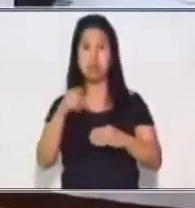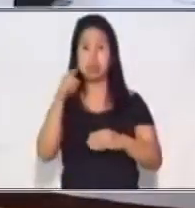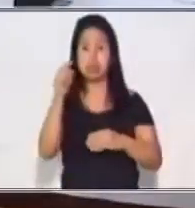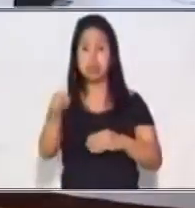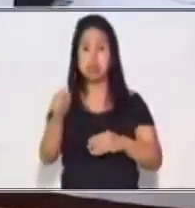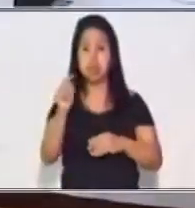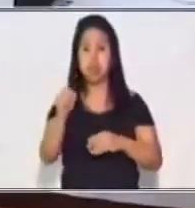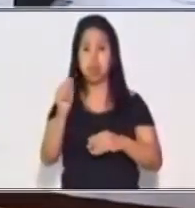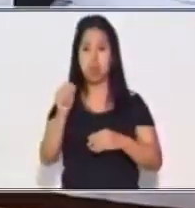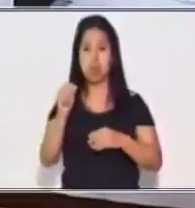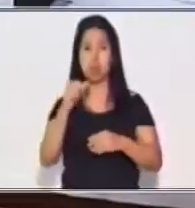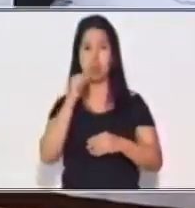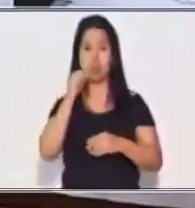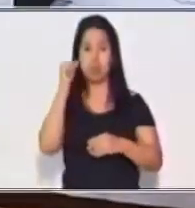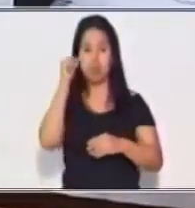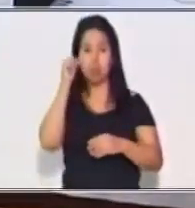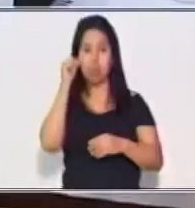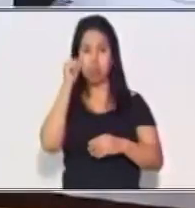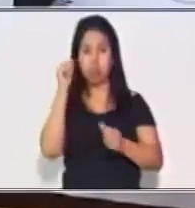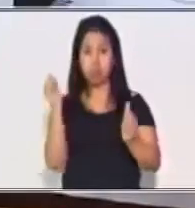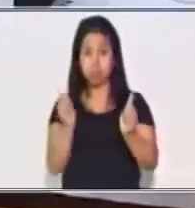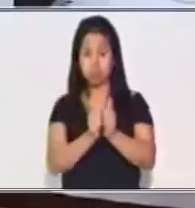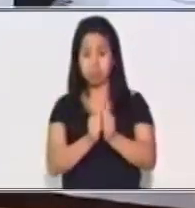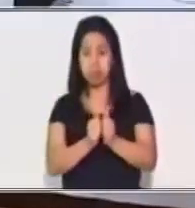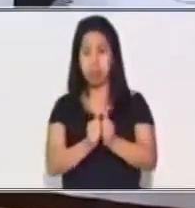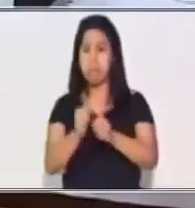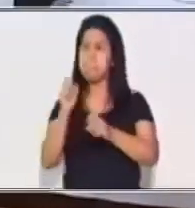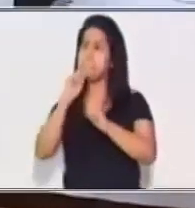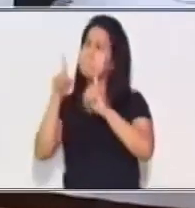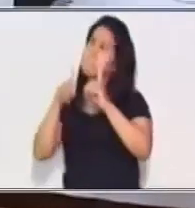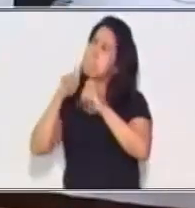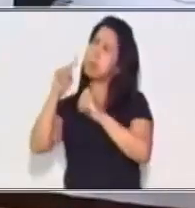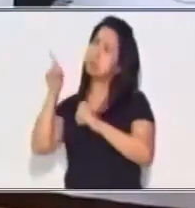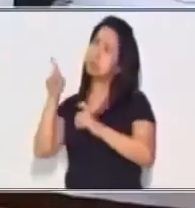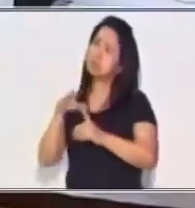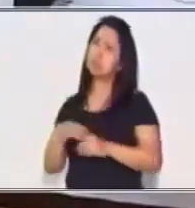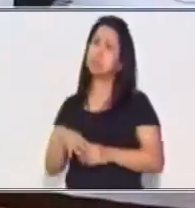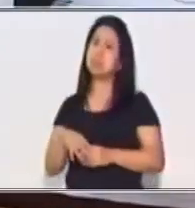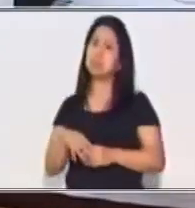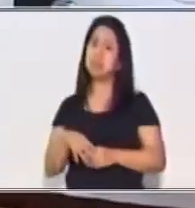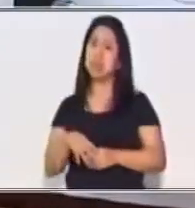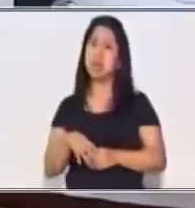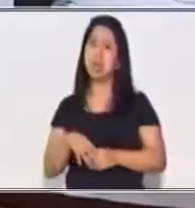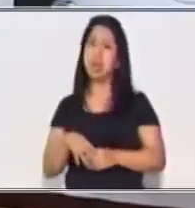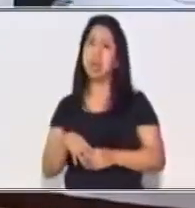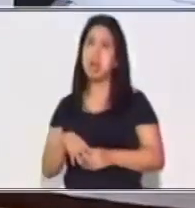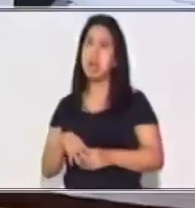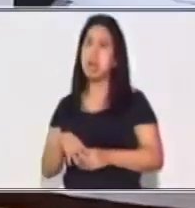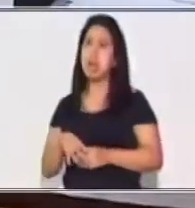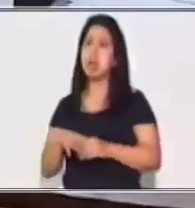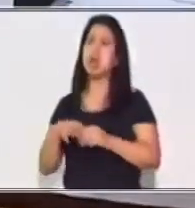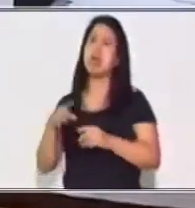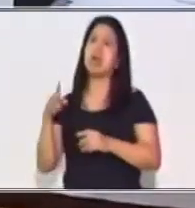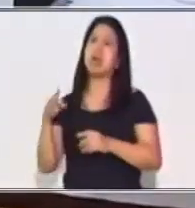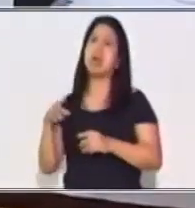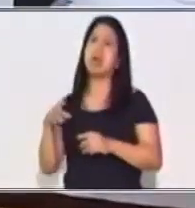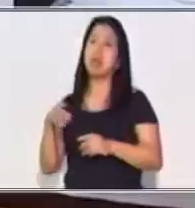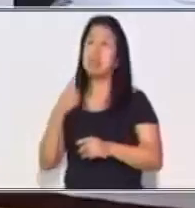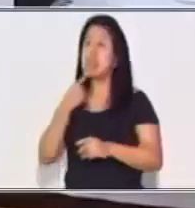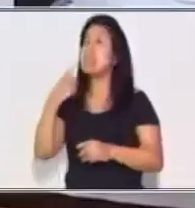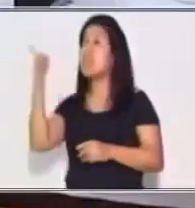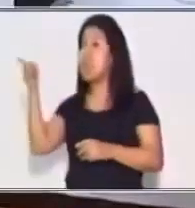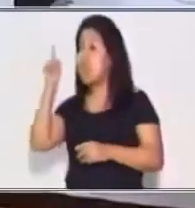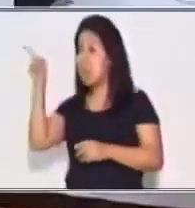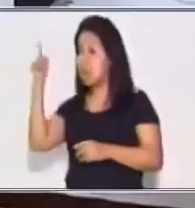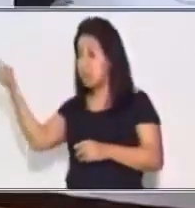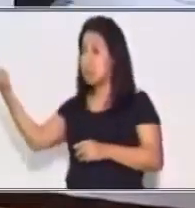conjuntos y para que podamos seguir trabajando en el tema. Ten presente guardar tus trabajos y ejercicios en tu portafolio